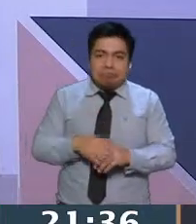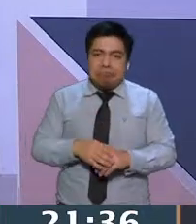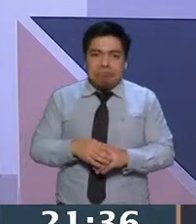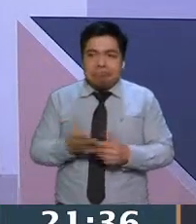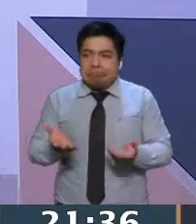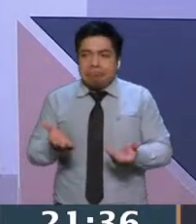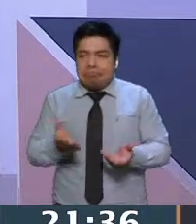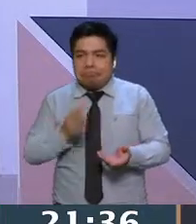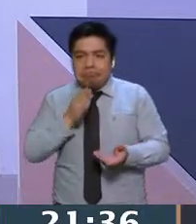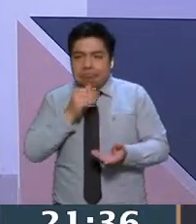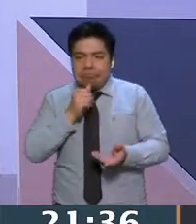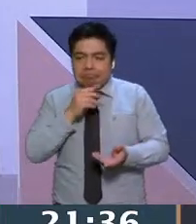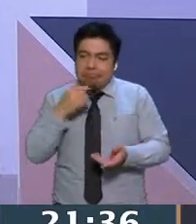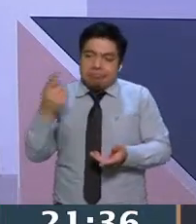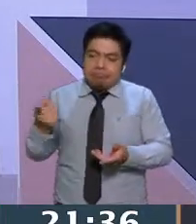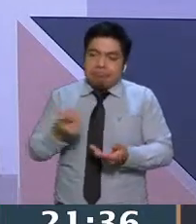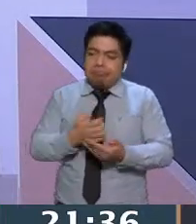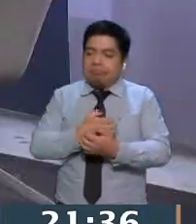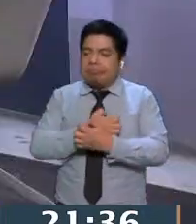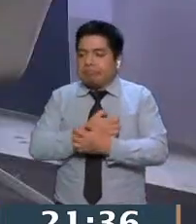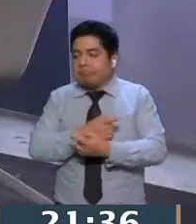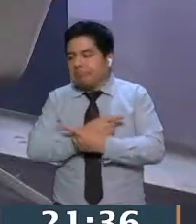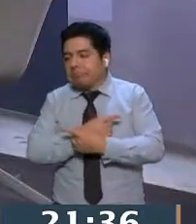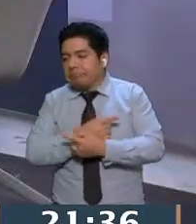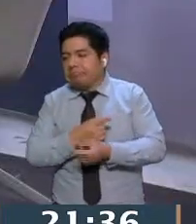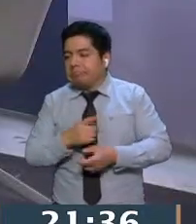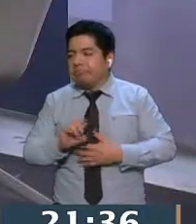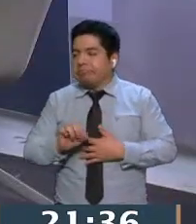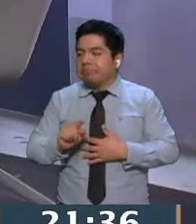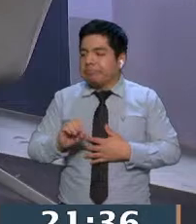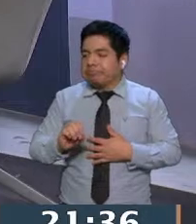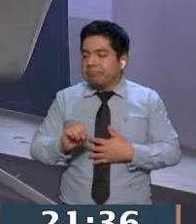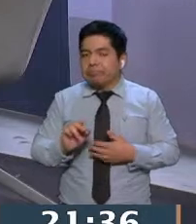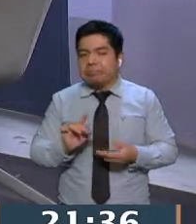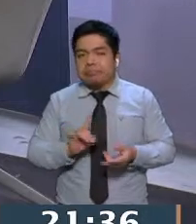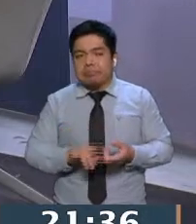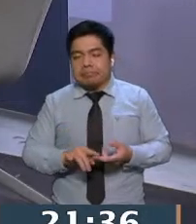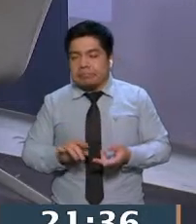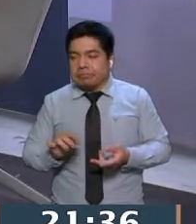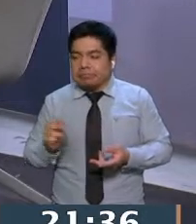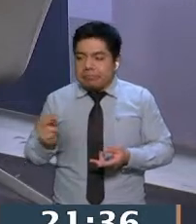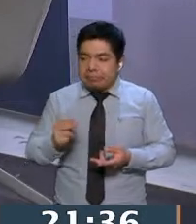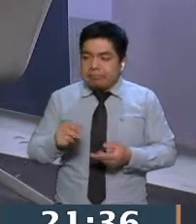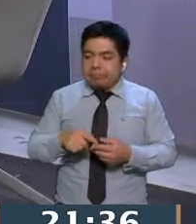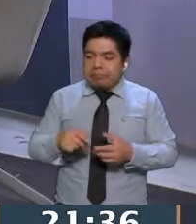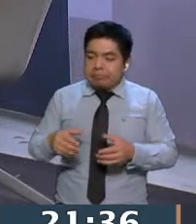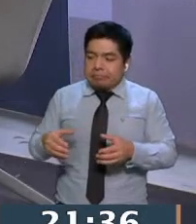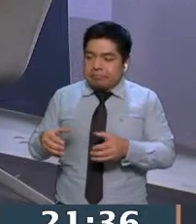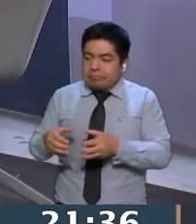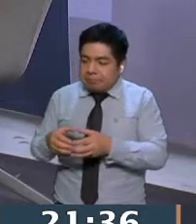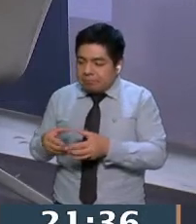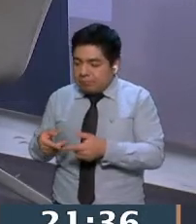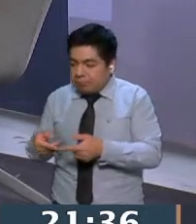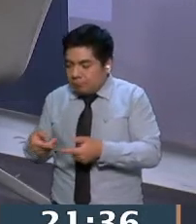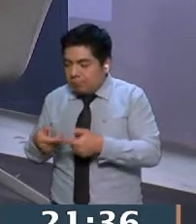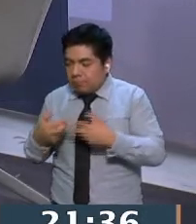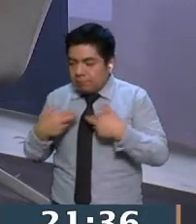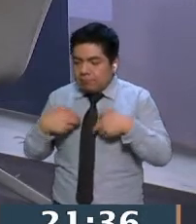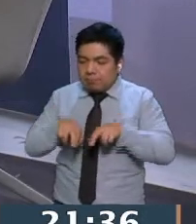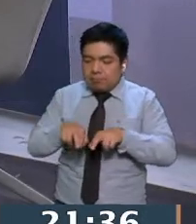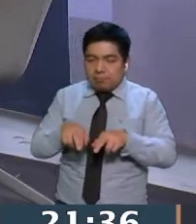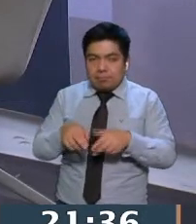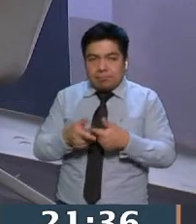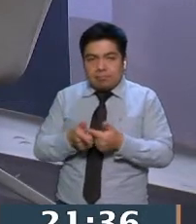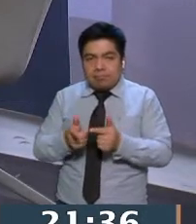muy lejos de su origen ético y digamos, necesario como minorías que representan a grupos que